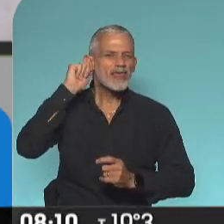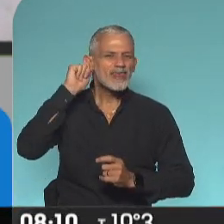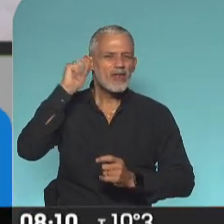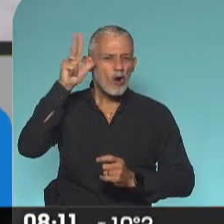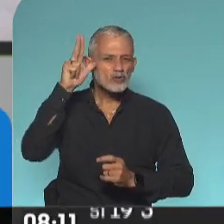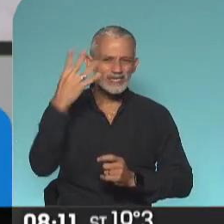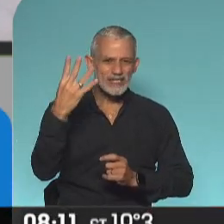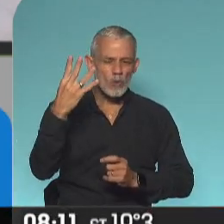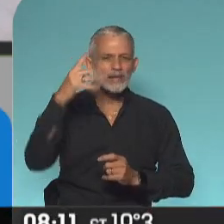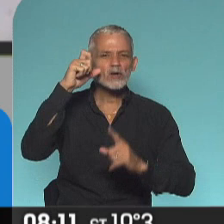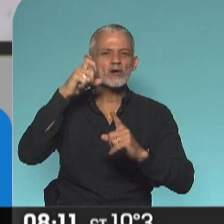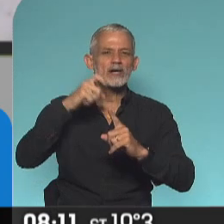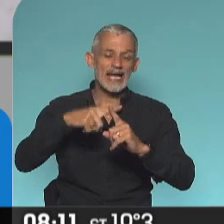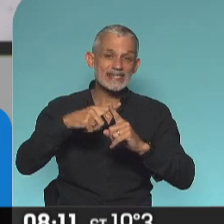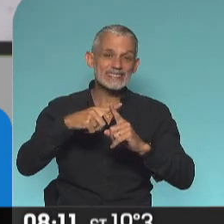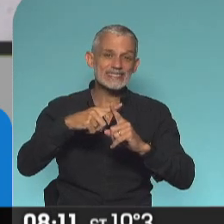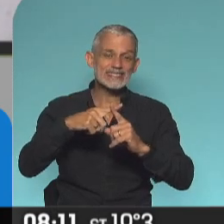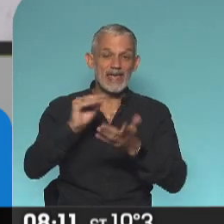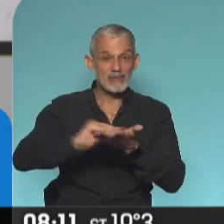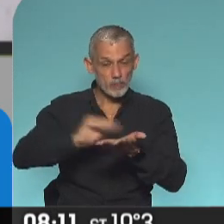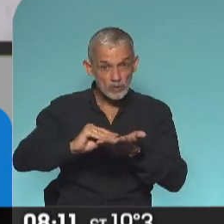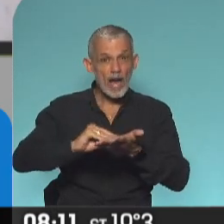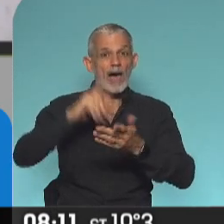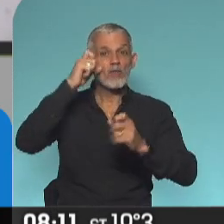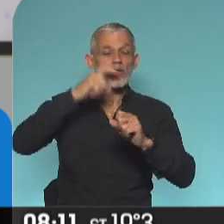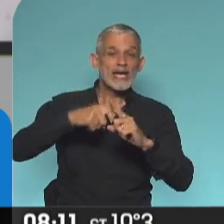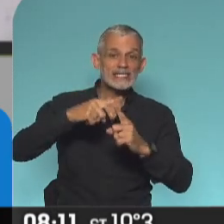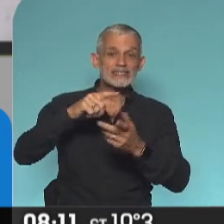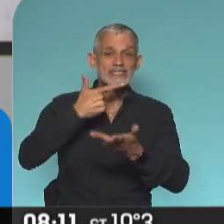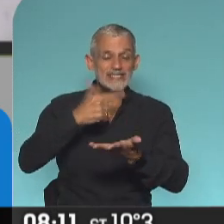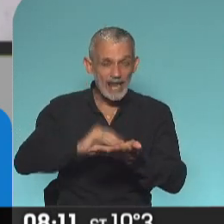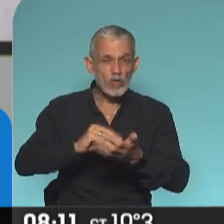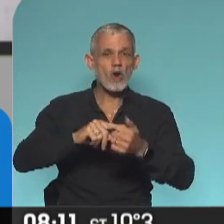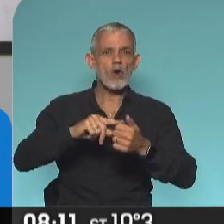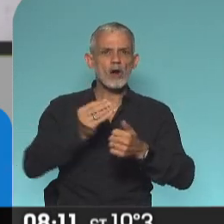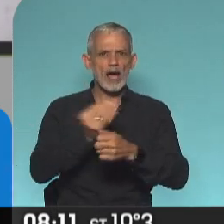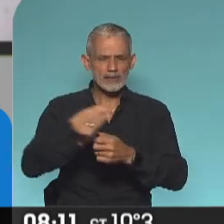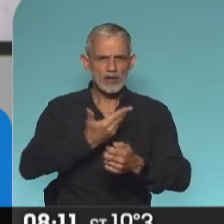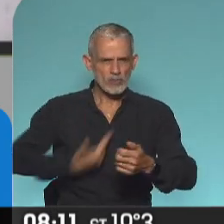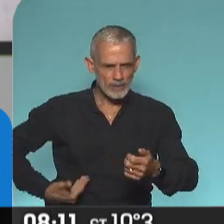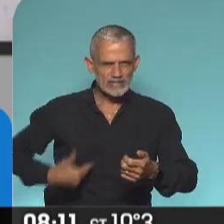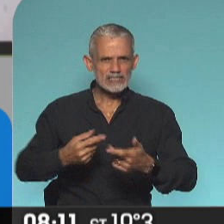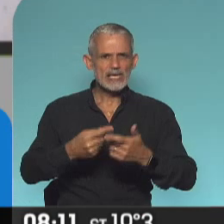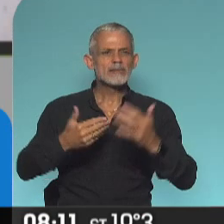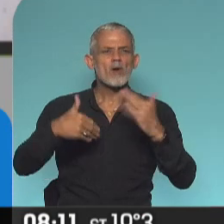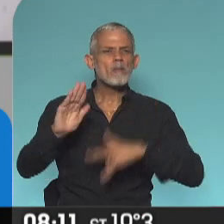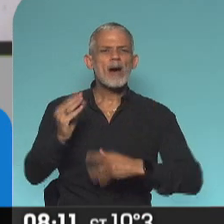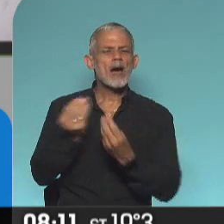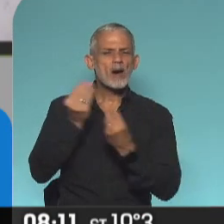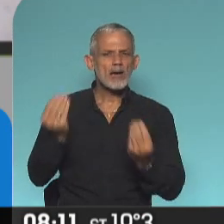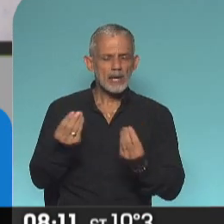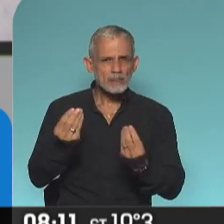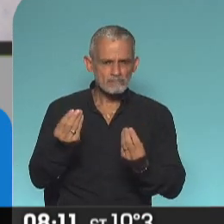años del ex diputado, del ex senador, del ex candidato a presidente, pero por sobre todo, por lo menos para